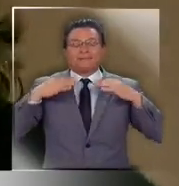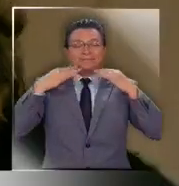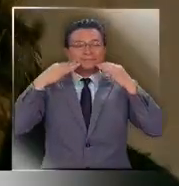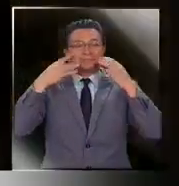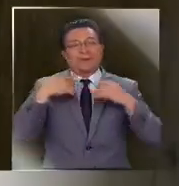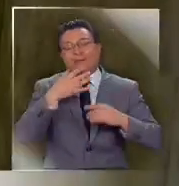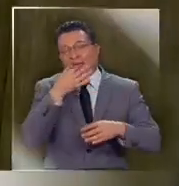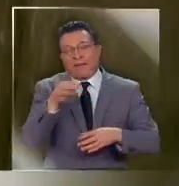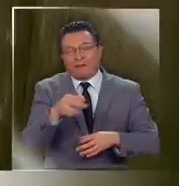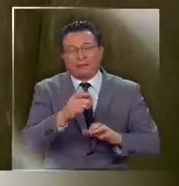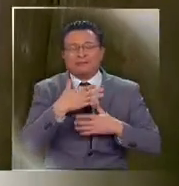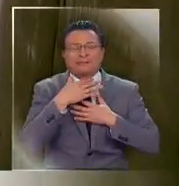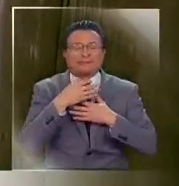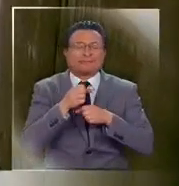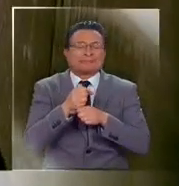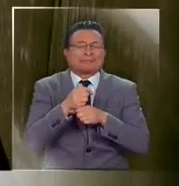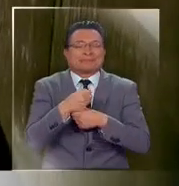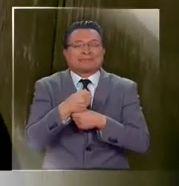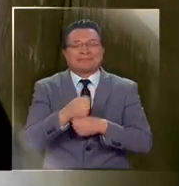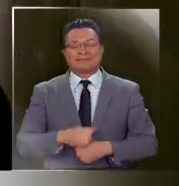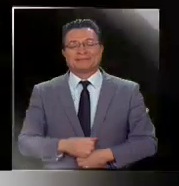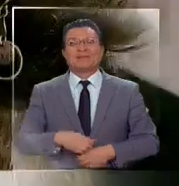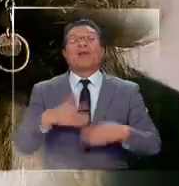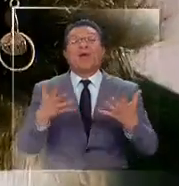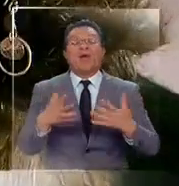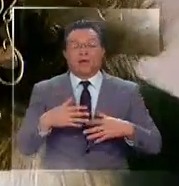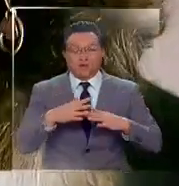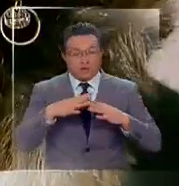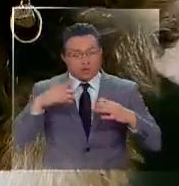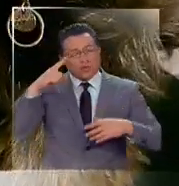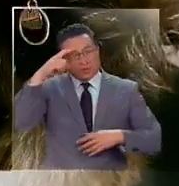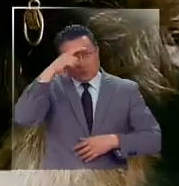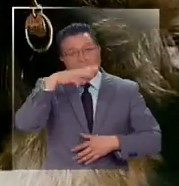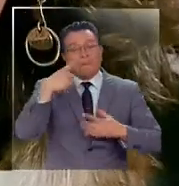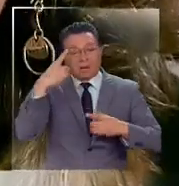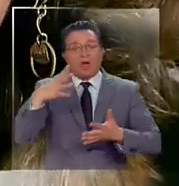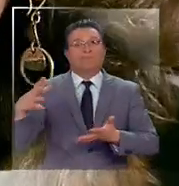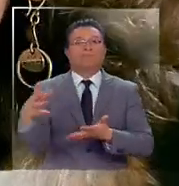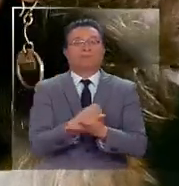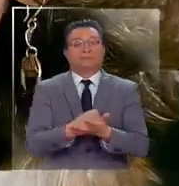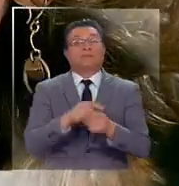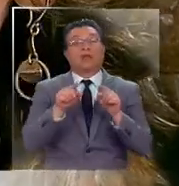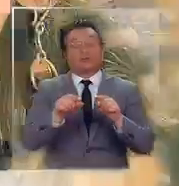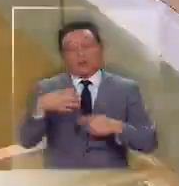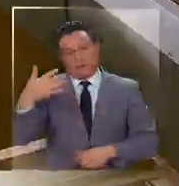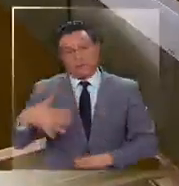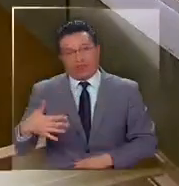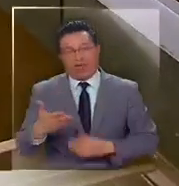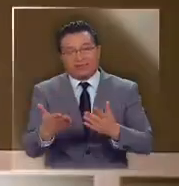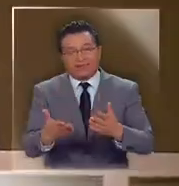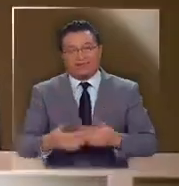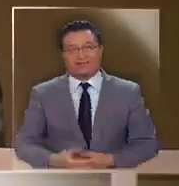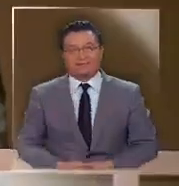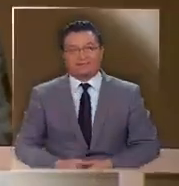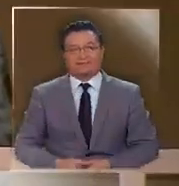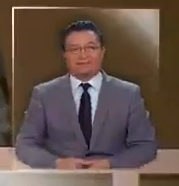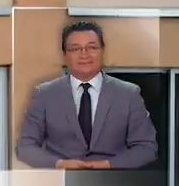me haga hablar tanto, por favor. Me ha costado demasiado, pero salí adelante. Y eso es lo importante, y yo también.